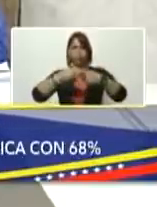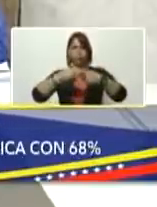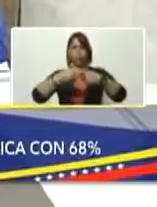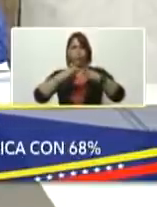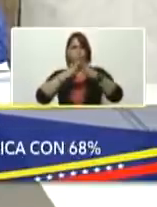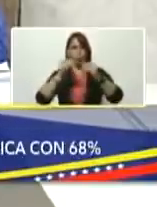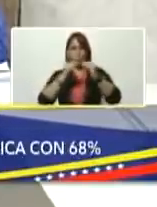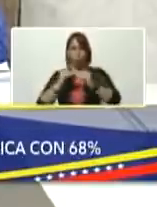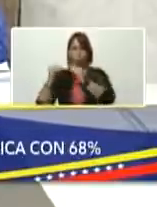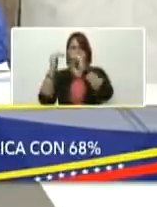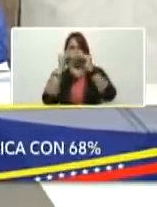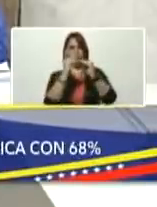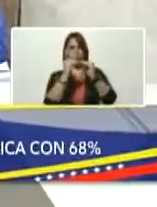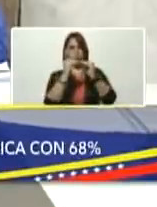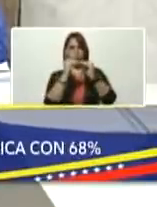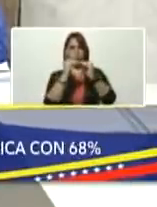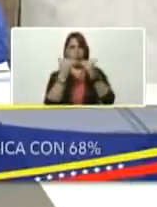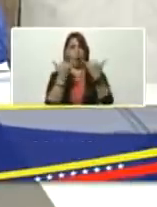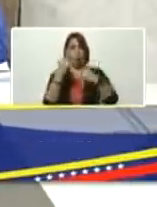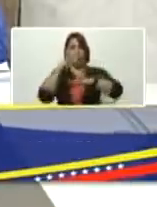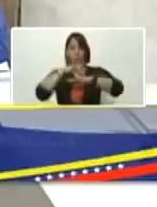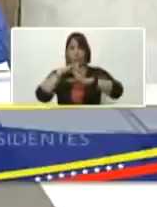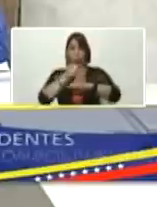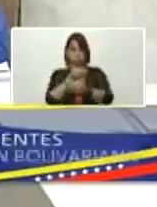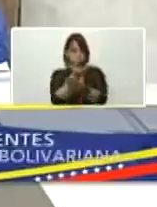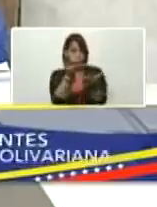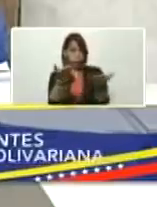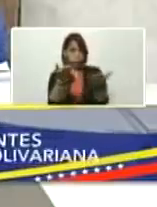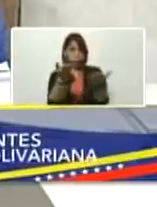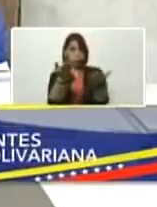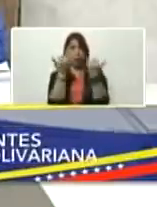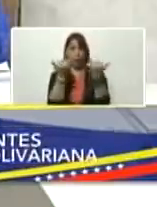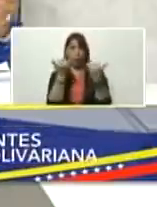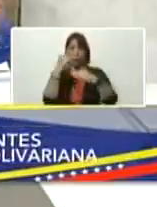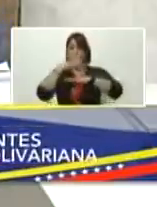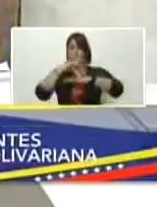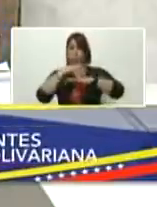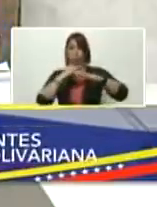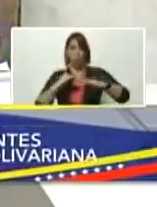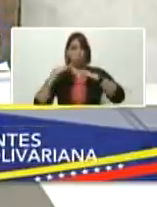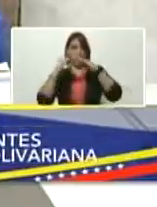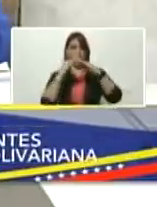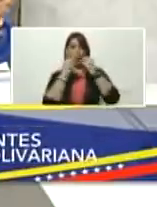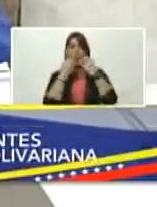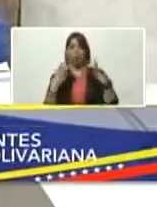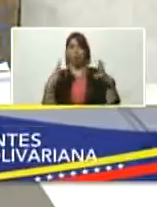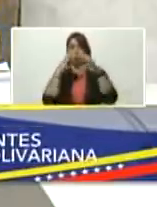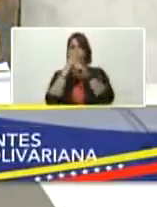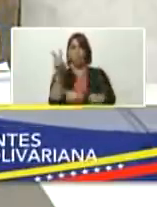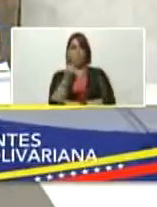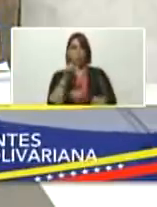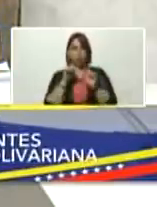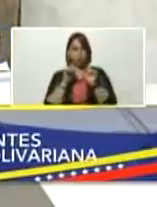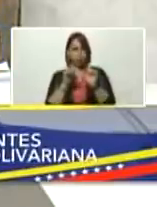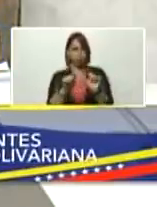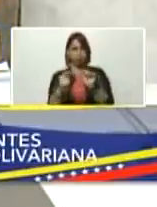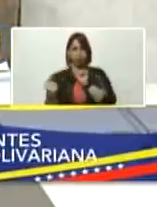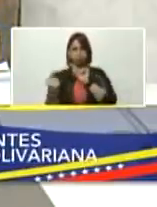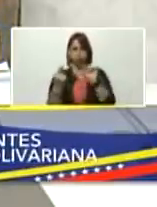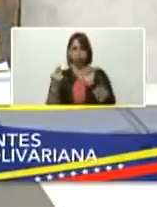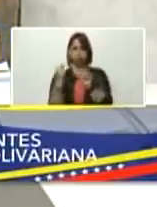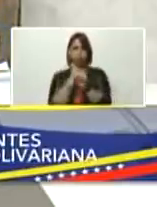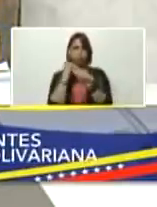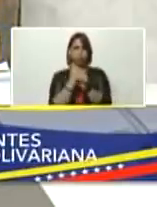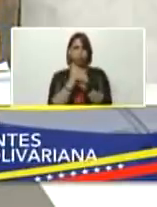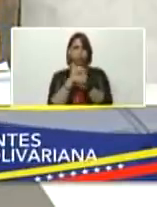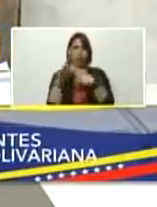y todas. Ahora te toca a ti, ahora nos toca a todos. Buenas noches, Venezuela. Aquí nos quedamos trabajando. Hasta